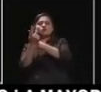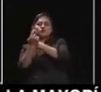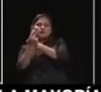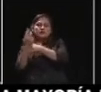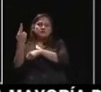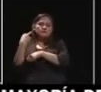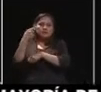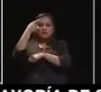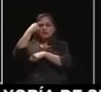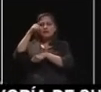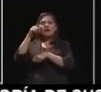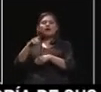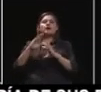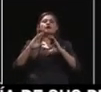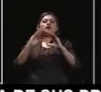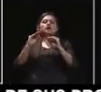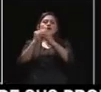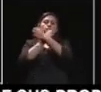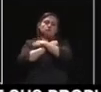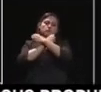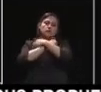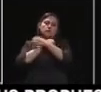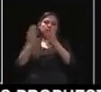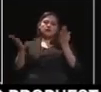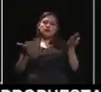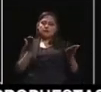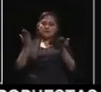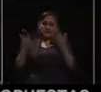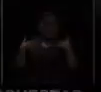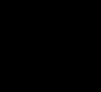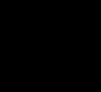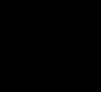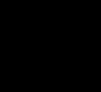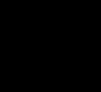de coproducciones y patrocinios para la producción de contenidos propios.